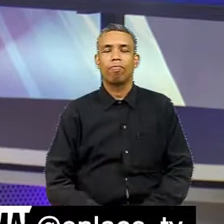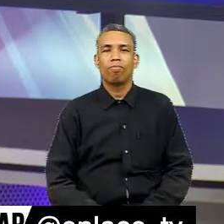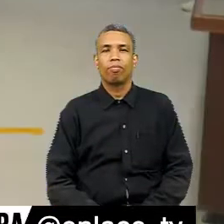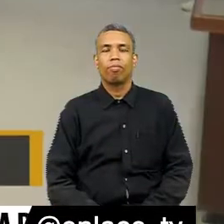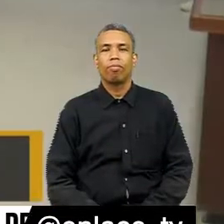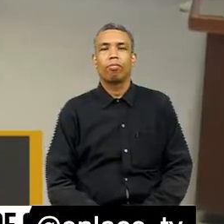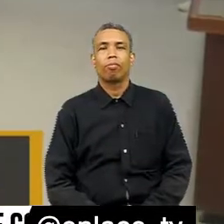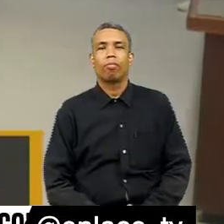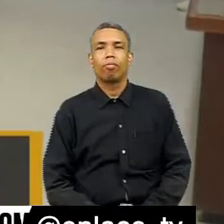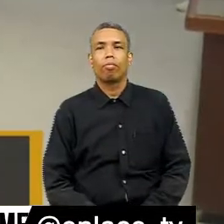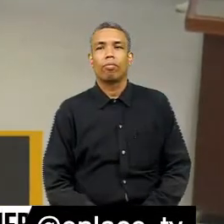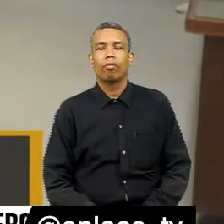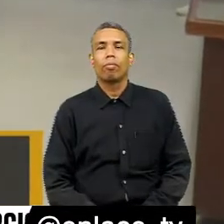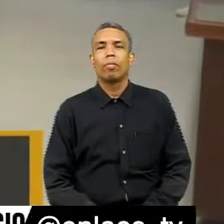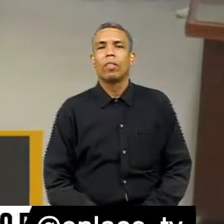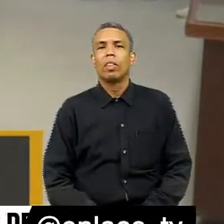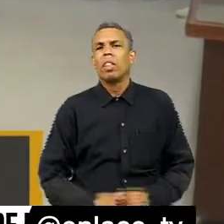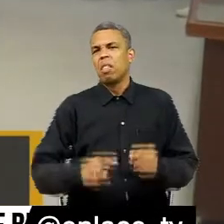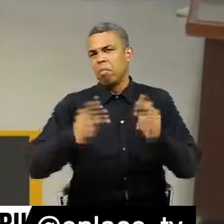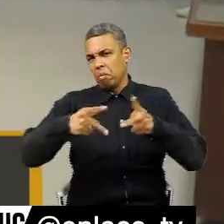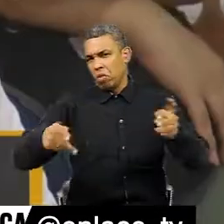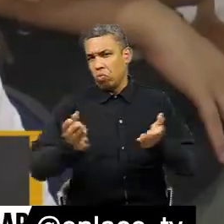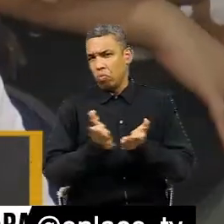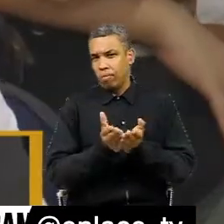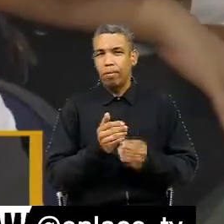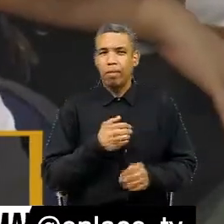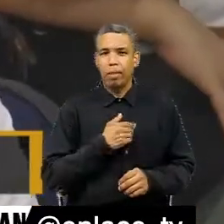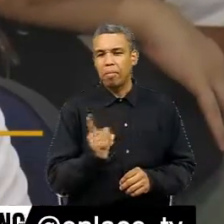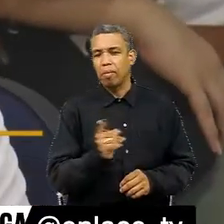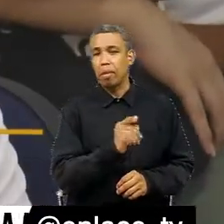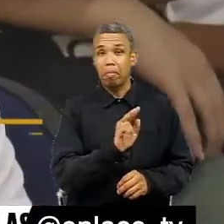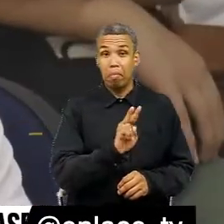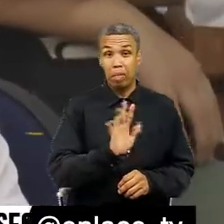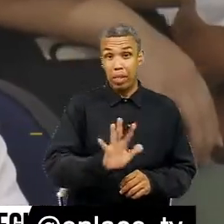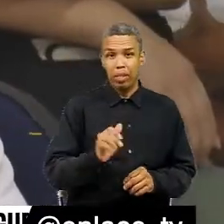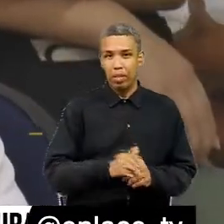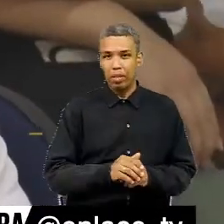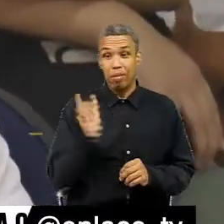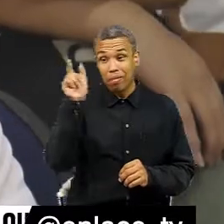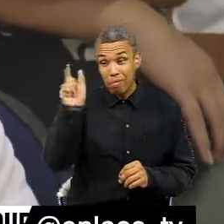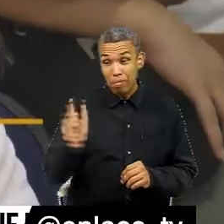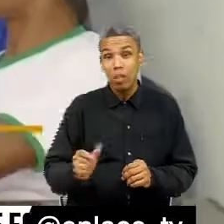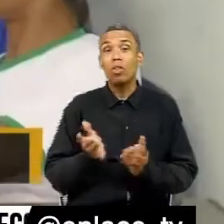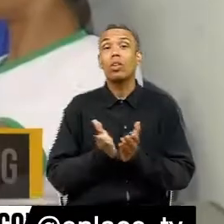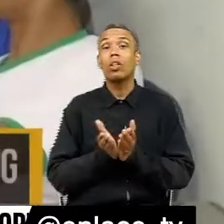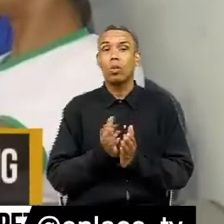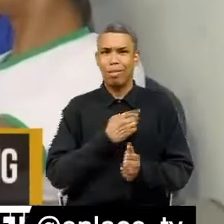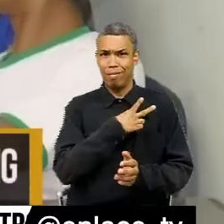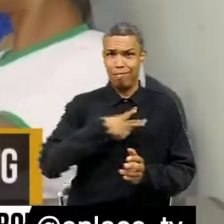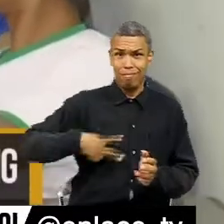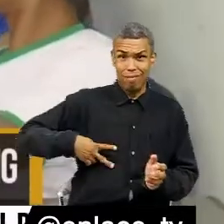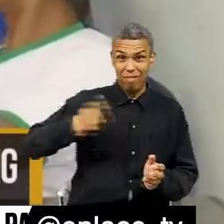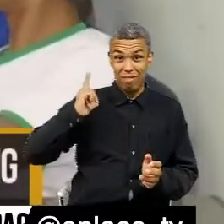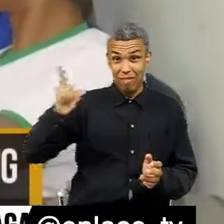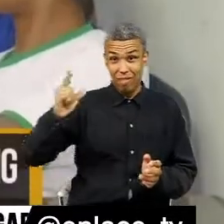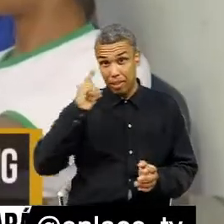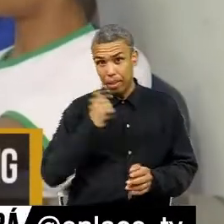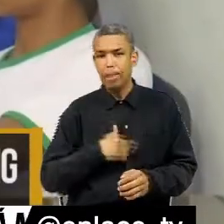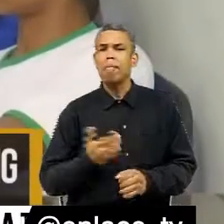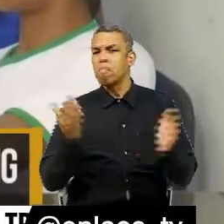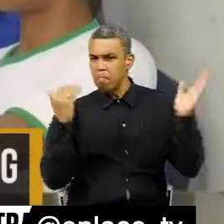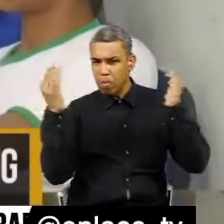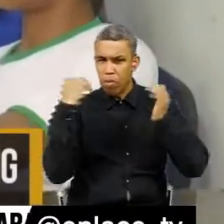Con la participación de 25 estudiantes liderados por el personero de la institución Jason Díaz, se concertó una primera mesa de trabajo en la que estuvo